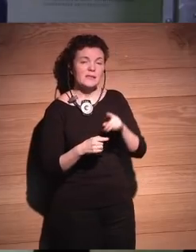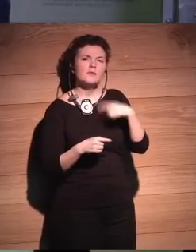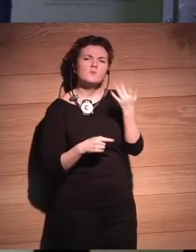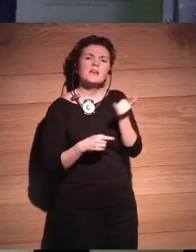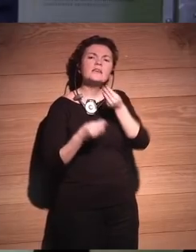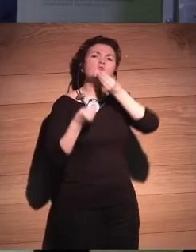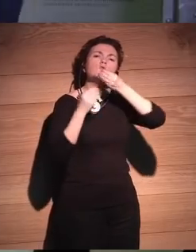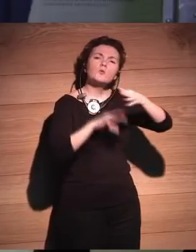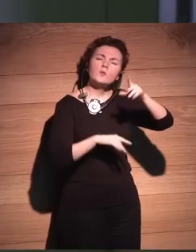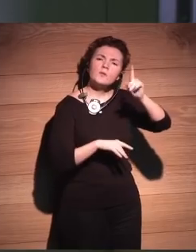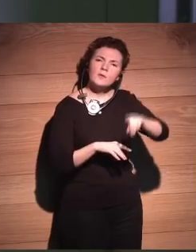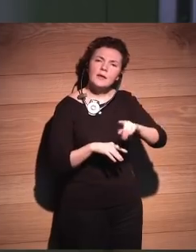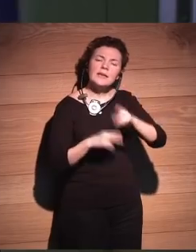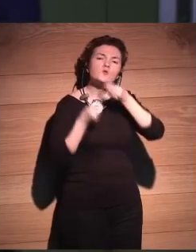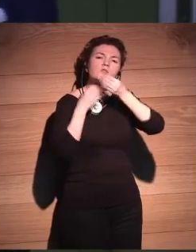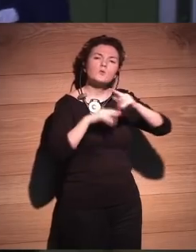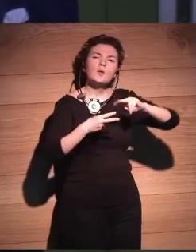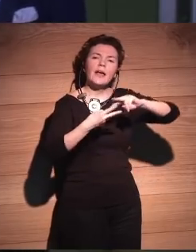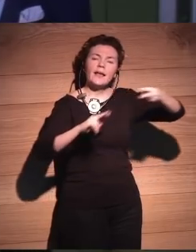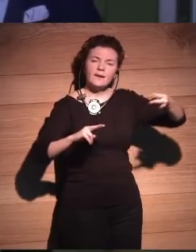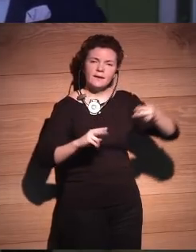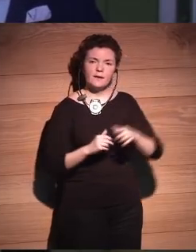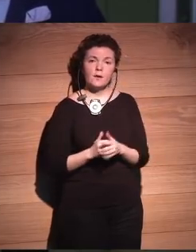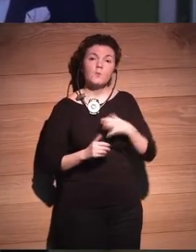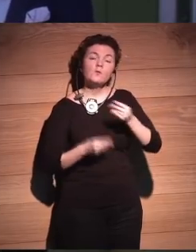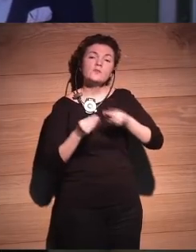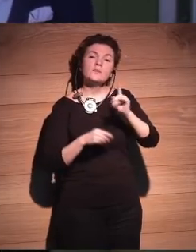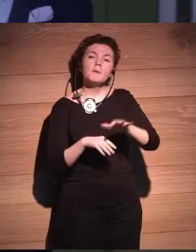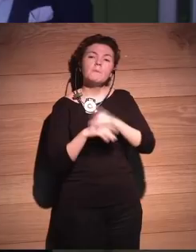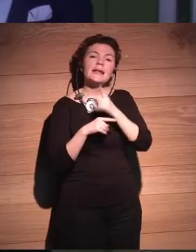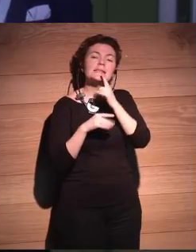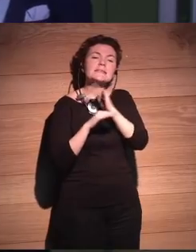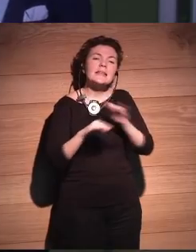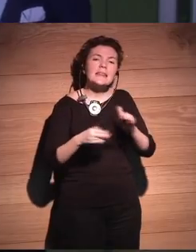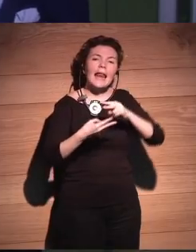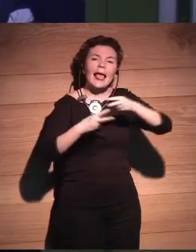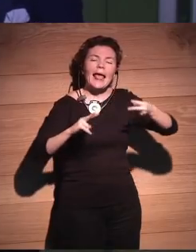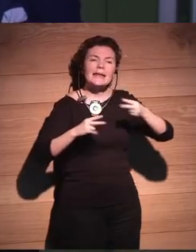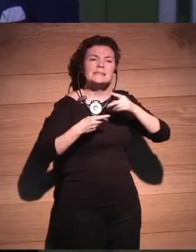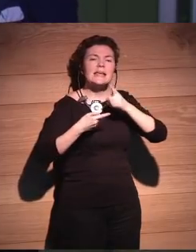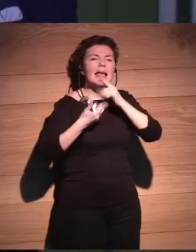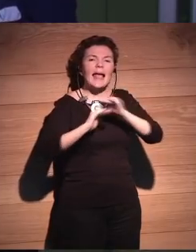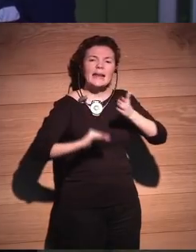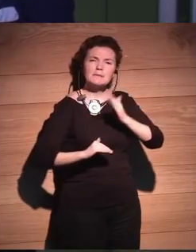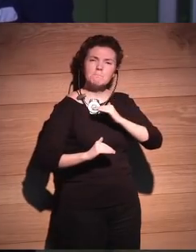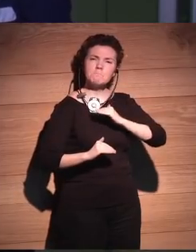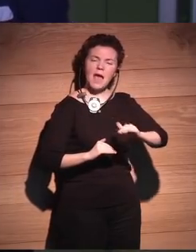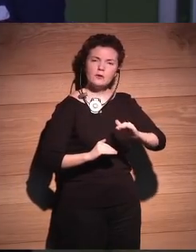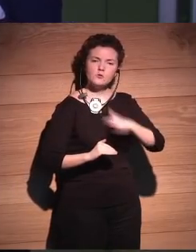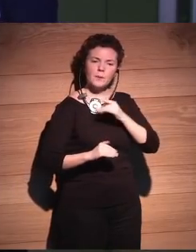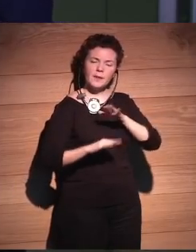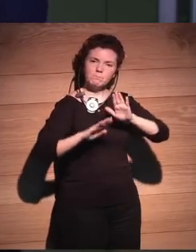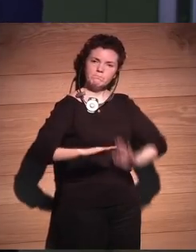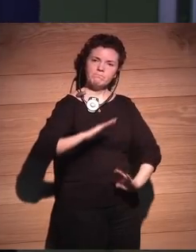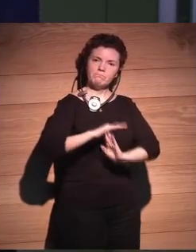tenemos la sustitución génica. También podemos utilizarlo para silenciar genes, digamos, nocivos. Una situación,